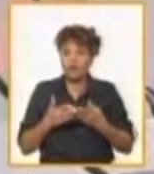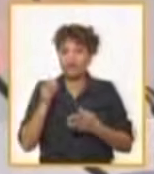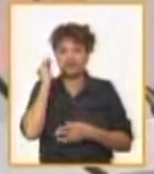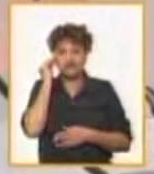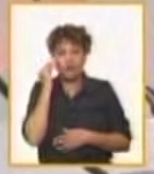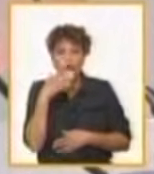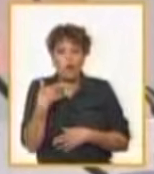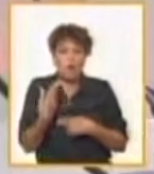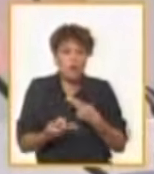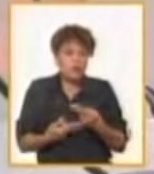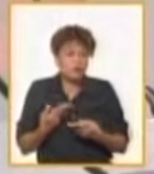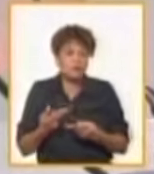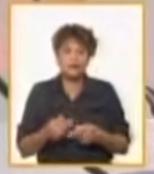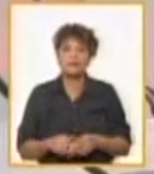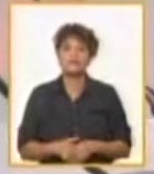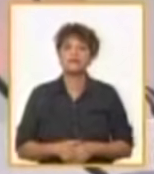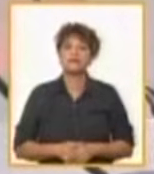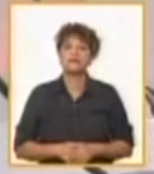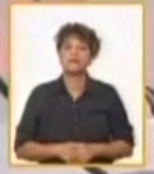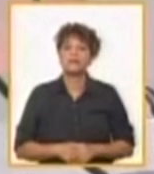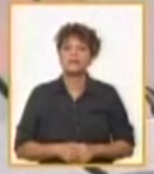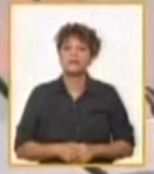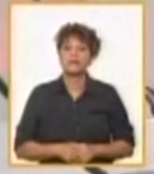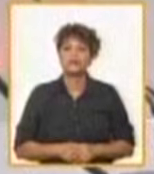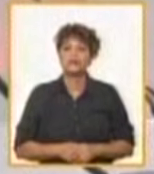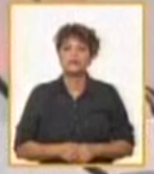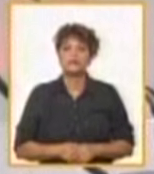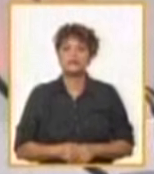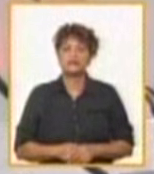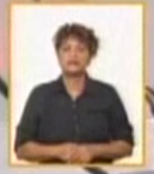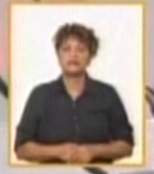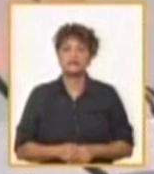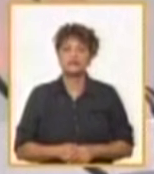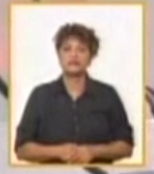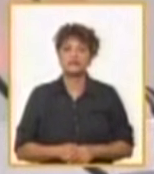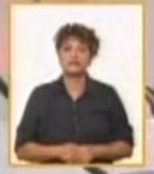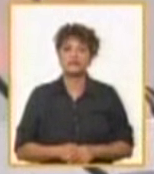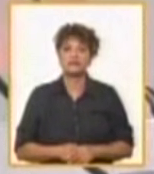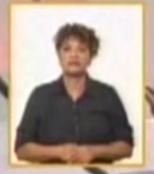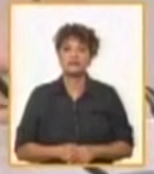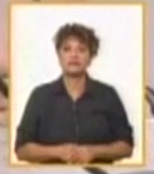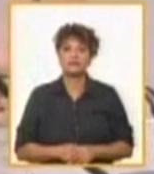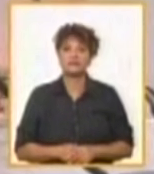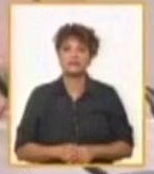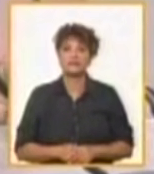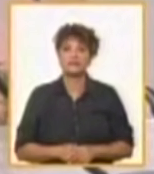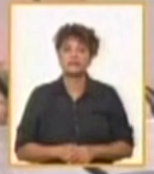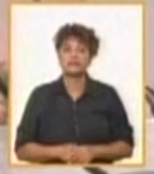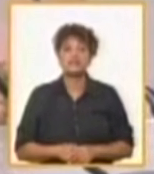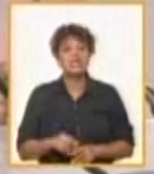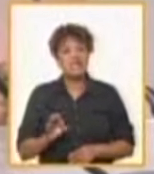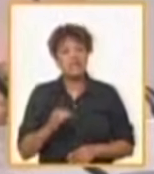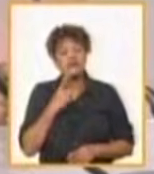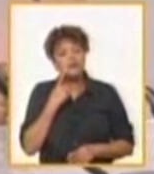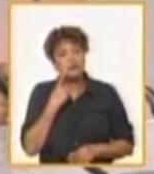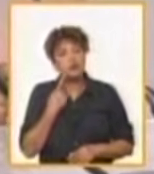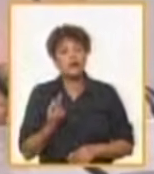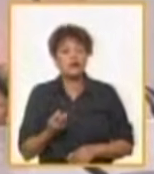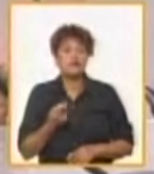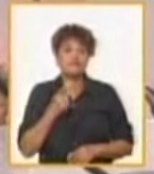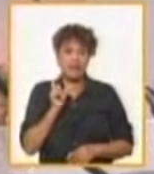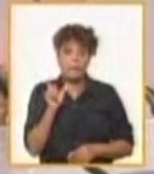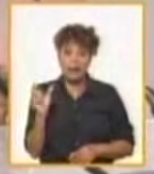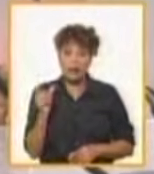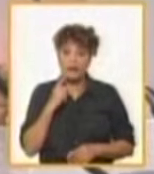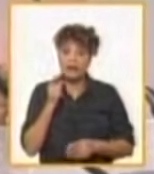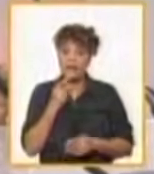recursos, el conocimiento para expresarse. Y yo creo que en definitiva eso es lo que podemos ver en Palabras a los